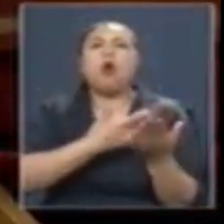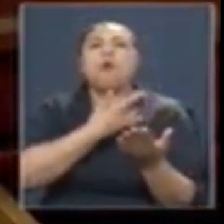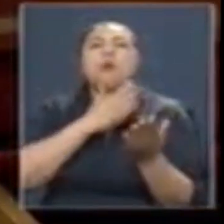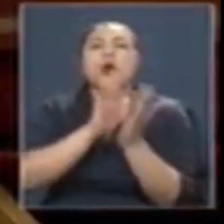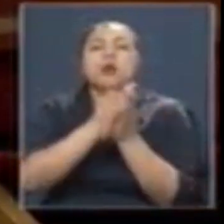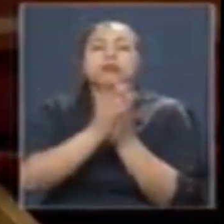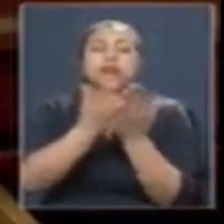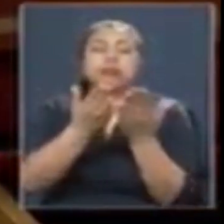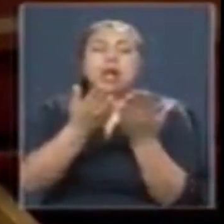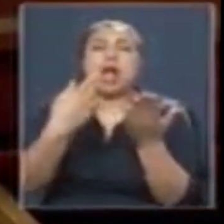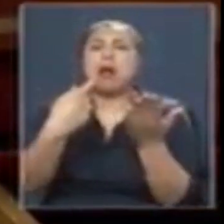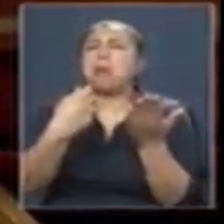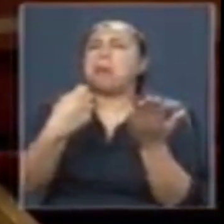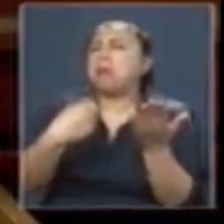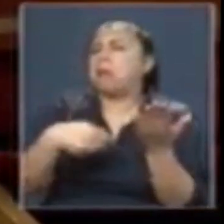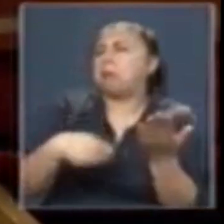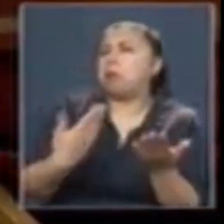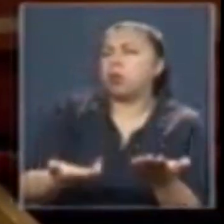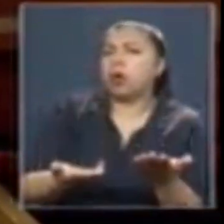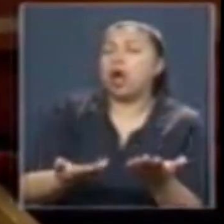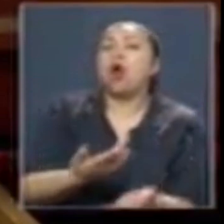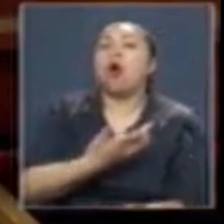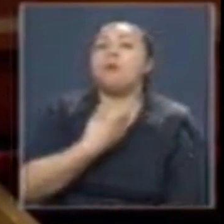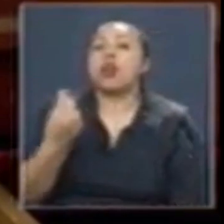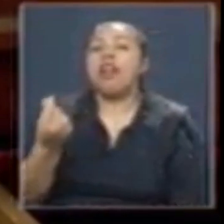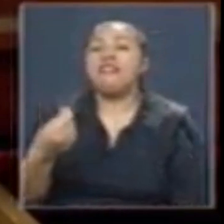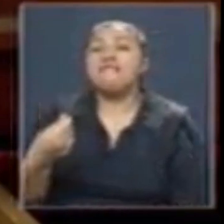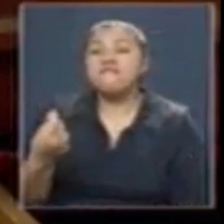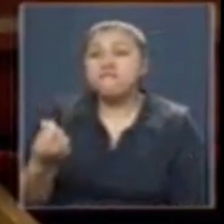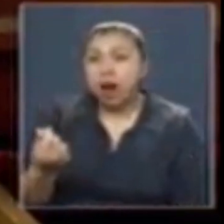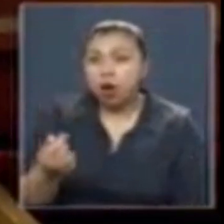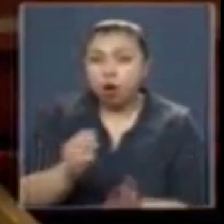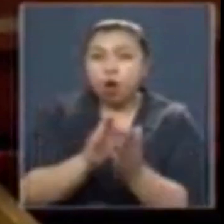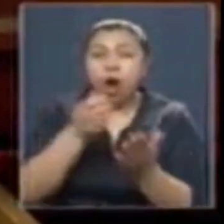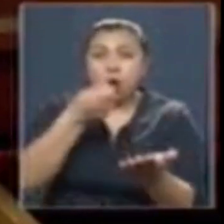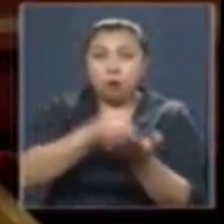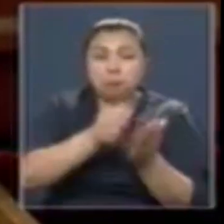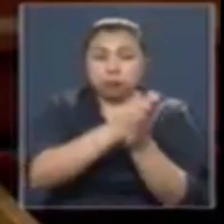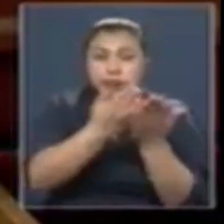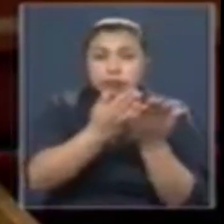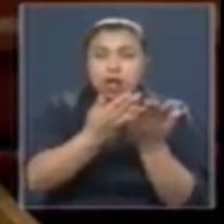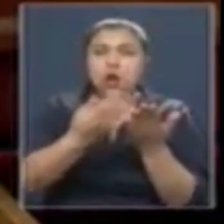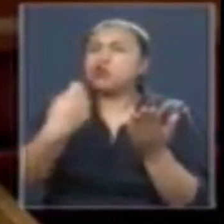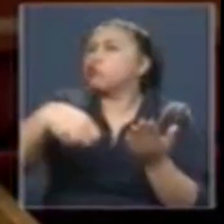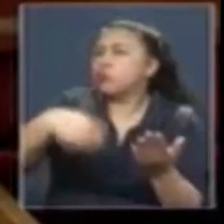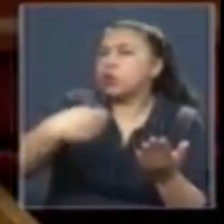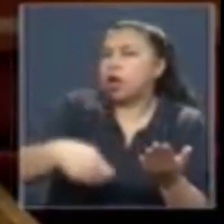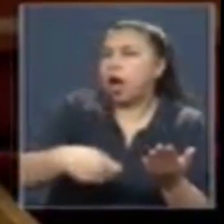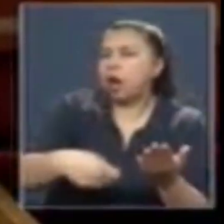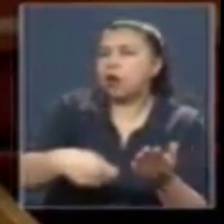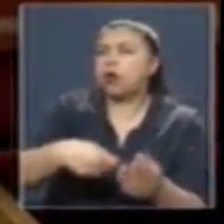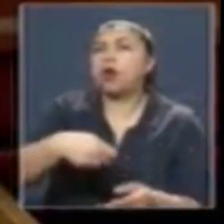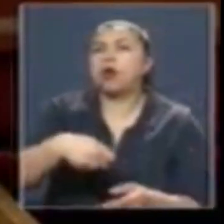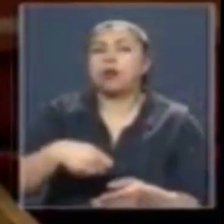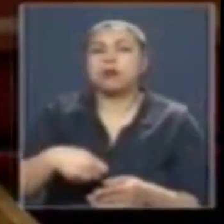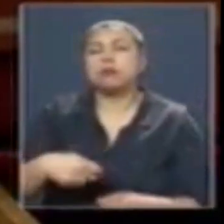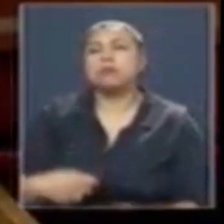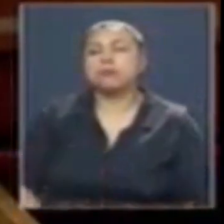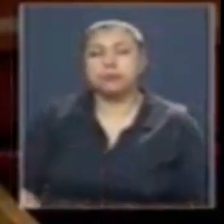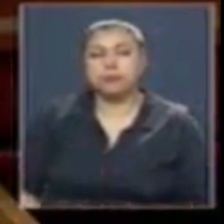libros. Y es que los precios son altos en relación a los ingresos de las personas. En chileno son muy